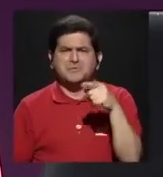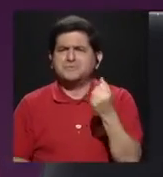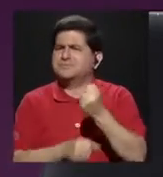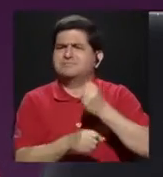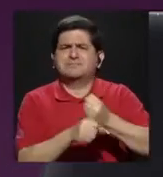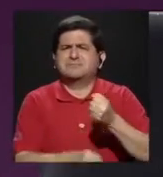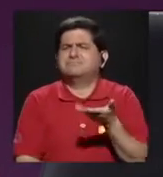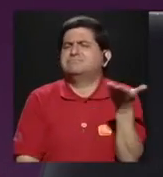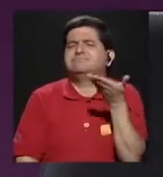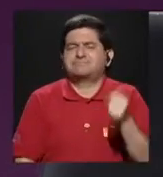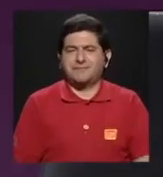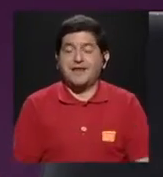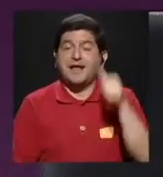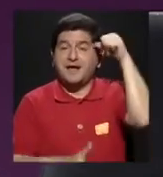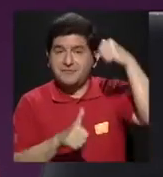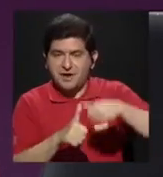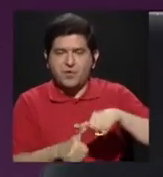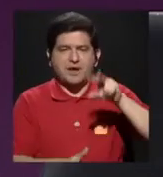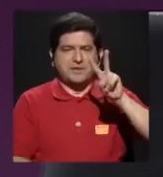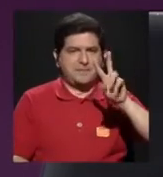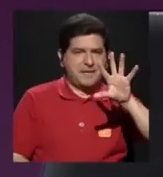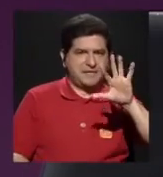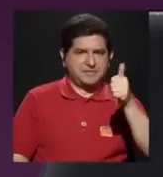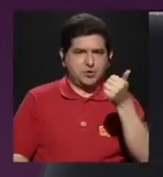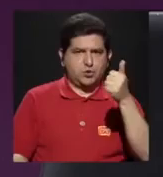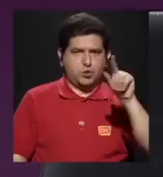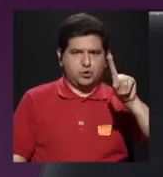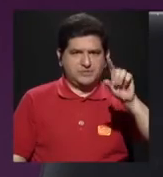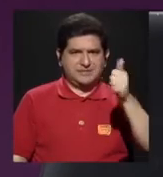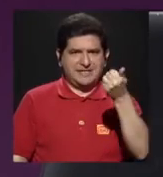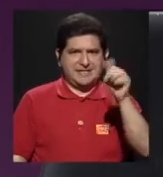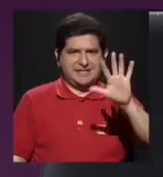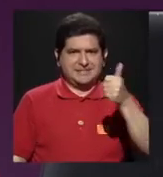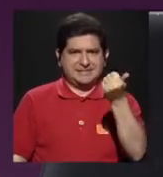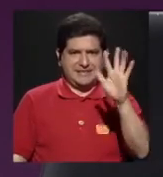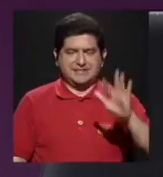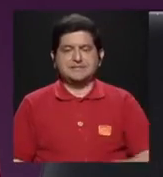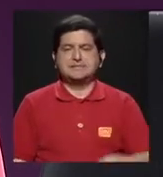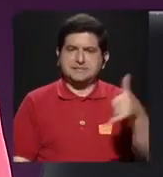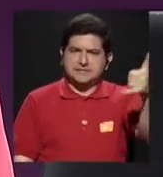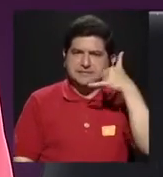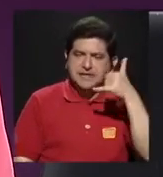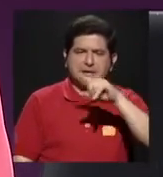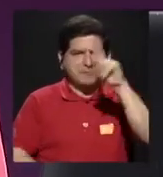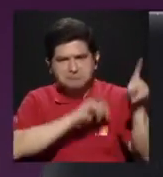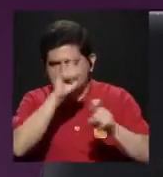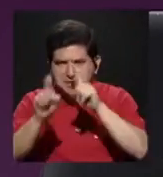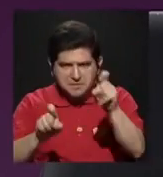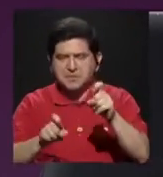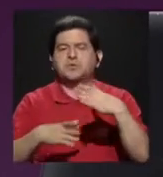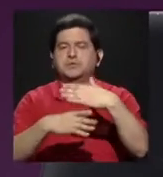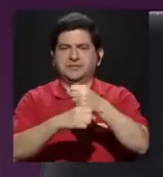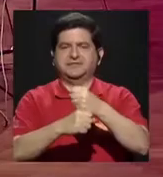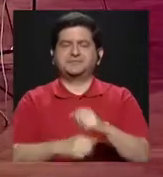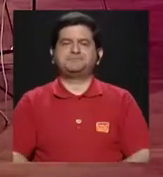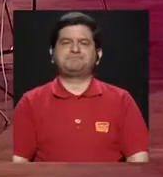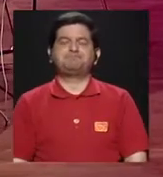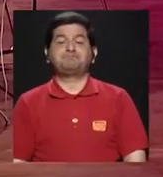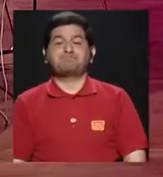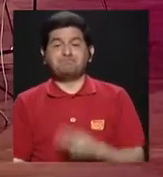hacen ustedes. Les recuerdo, 25 11 15 15 para llamarnos y hacer sus preguntas. A